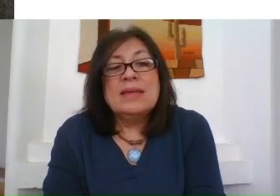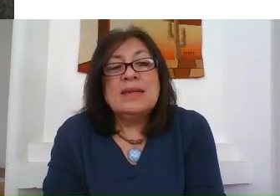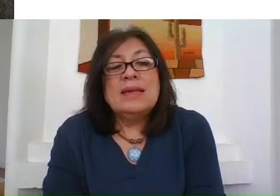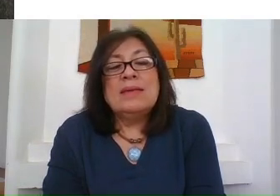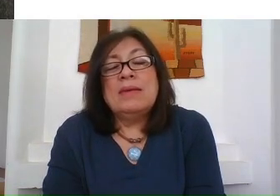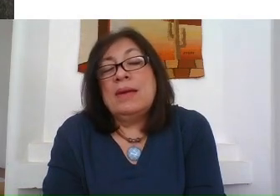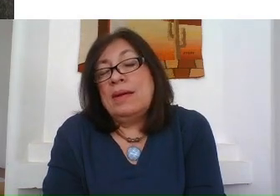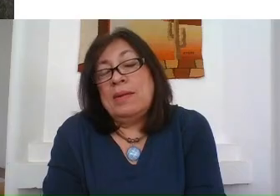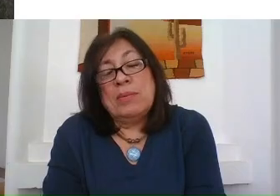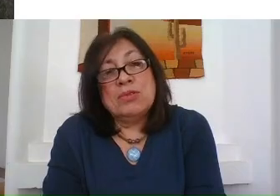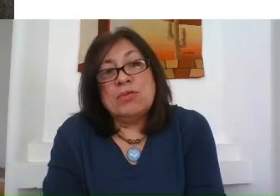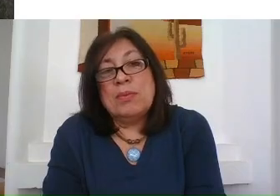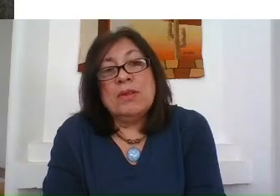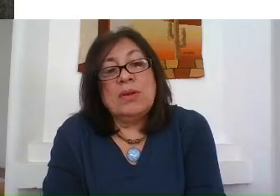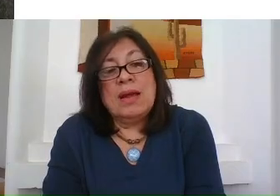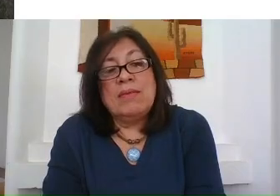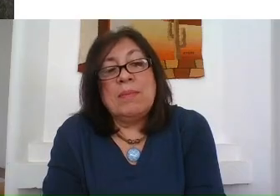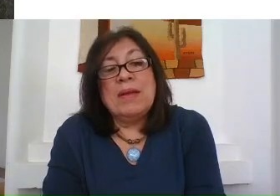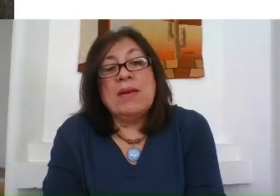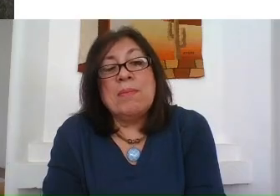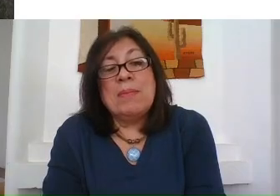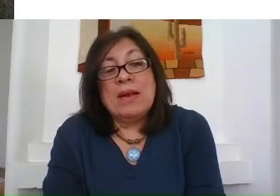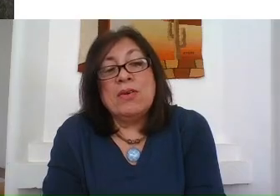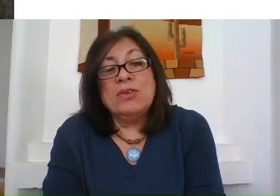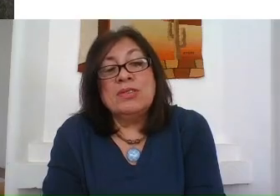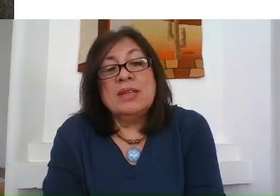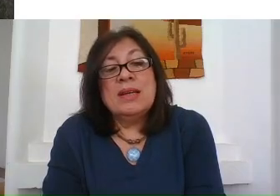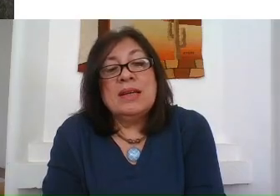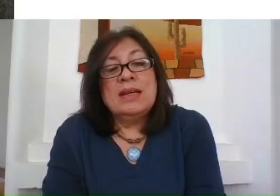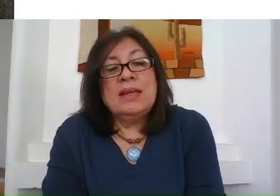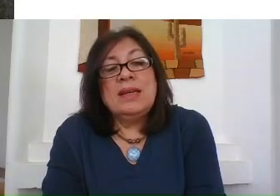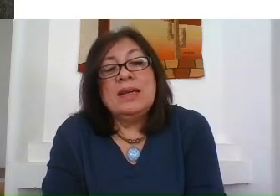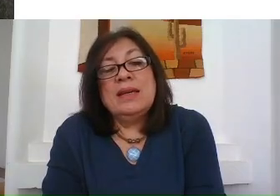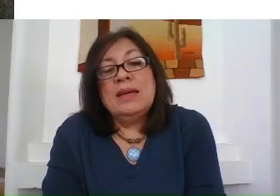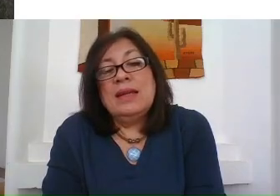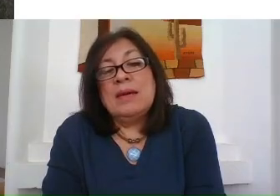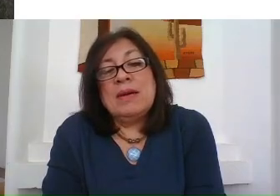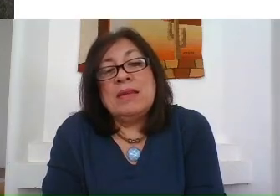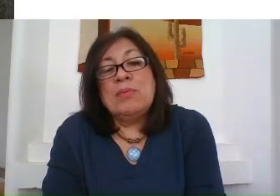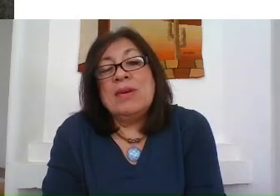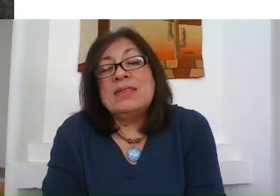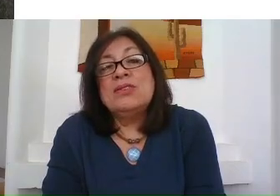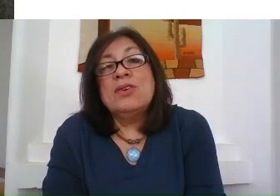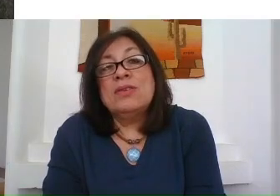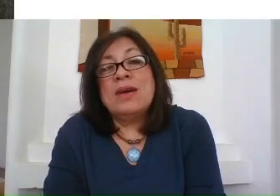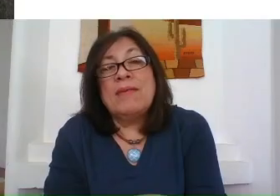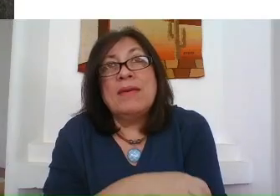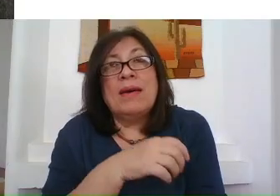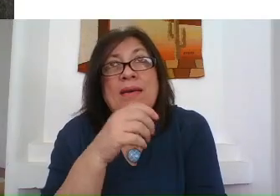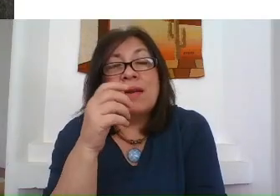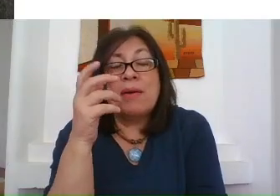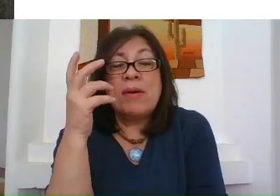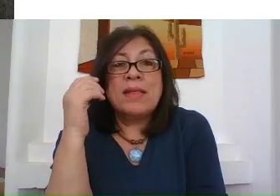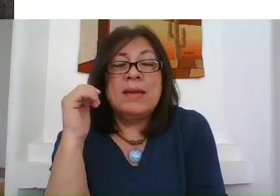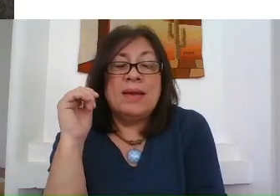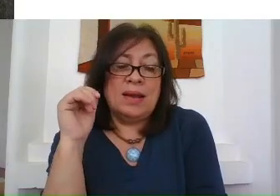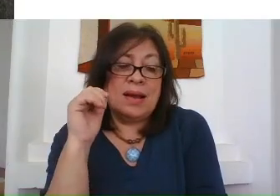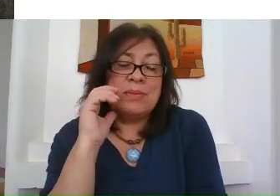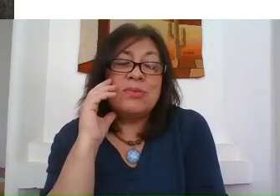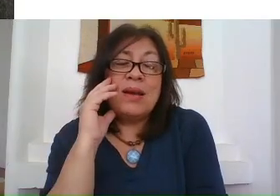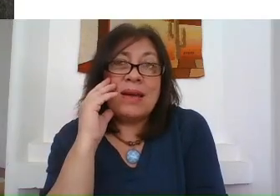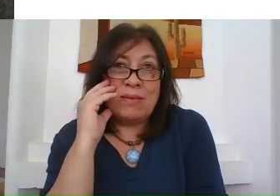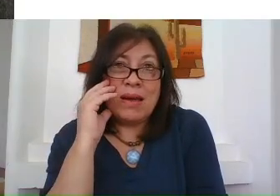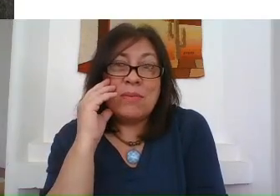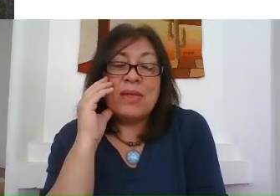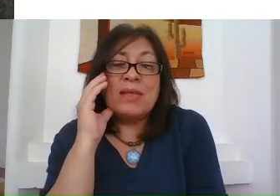describirlas, por supuesto el habla precoz y la manipulación. Recuerden, en